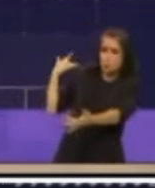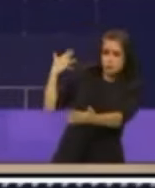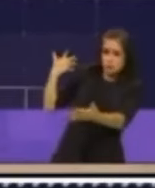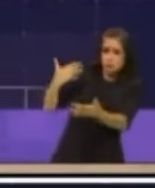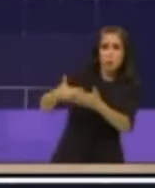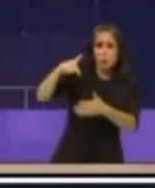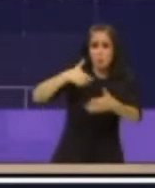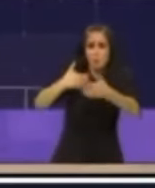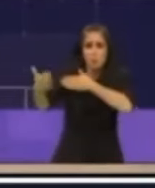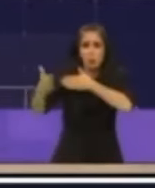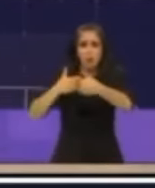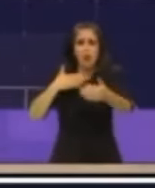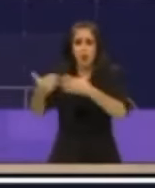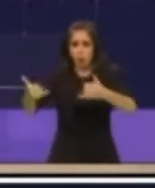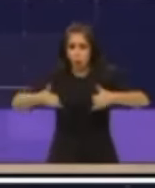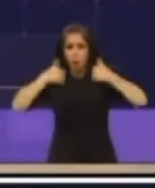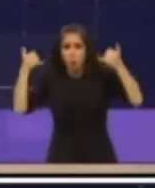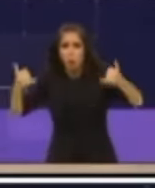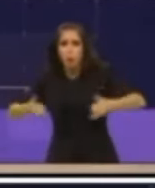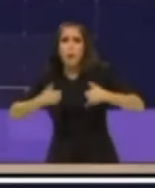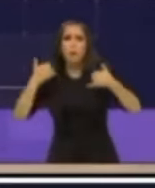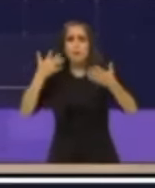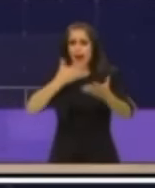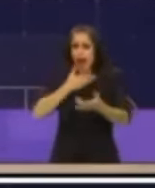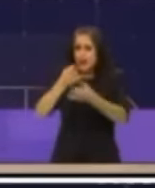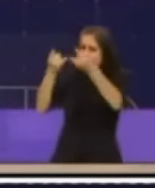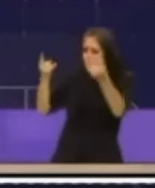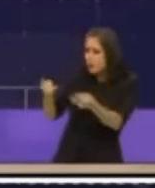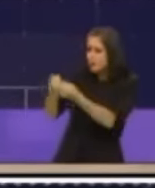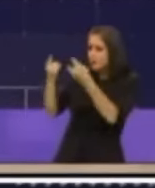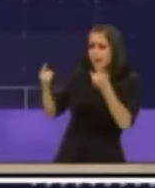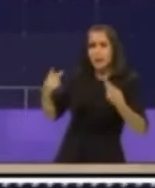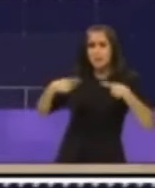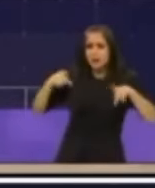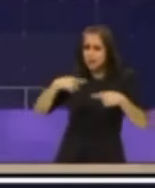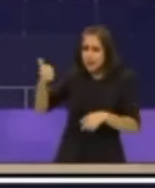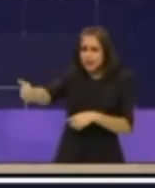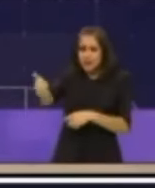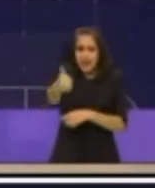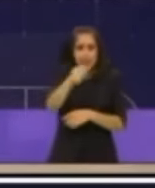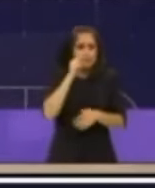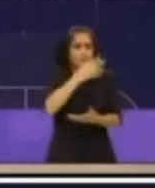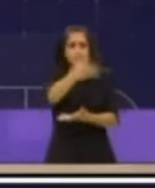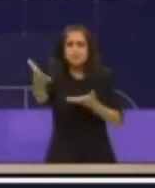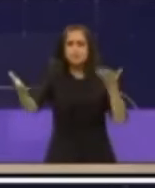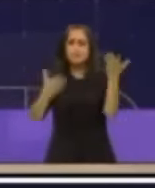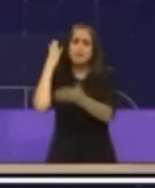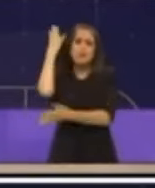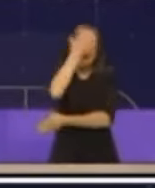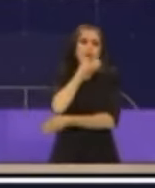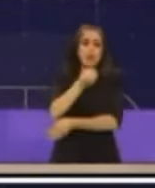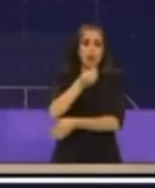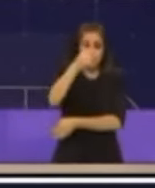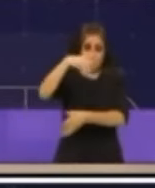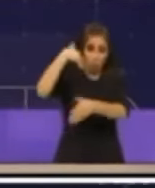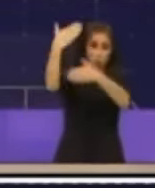La nota es que sacó las palomitas, pero se contradice porque saca las palomitas y después dice hay que ser